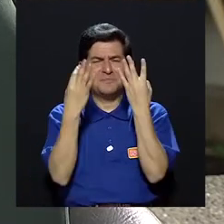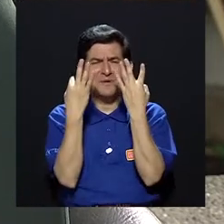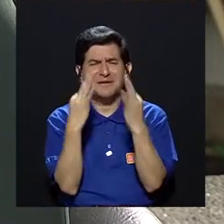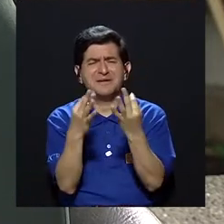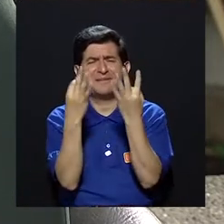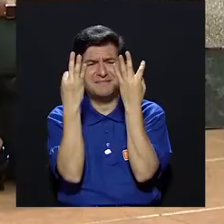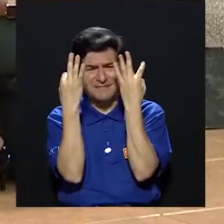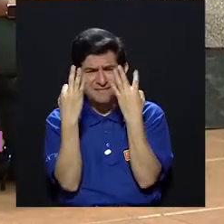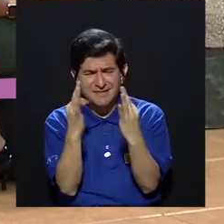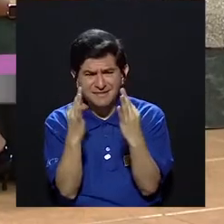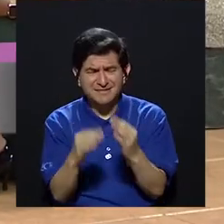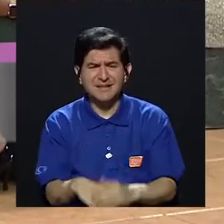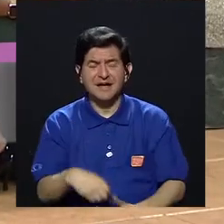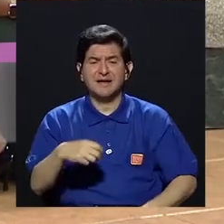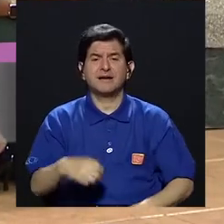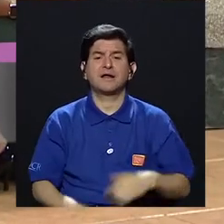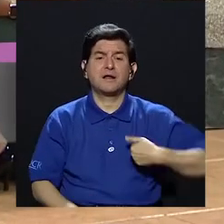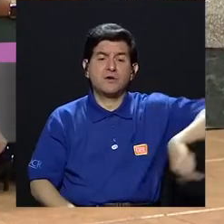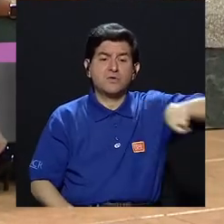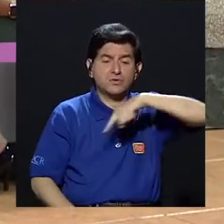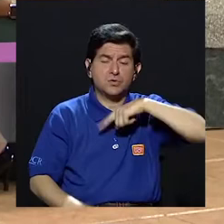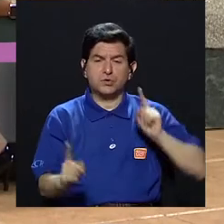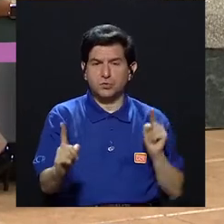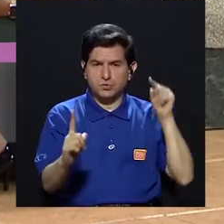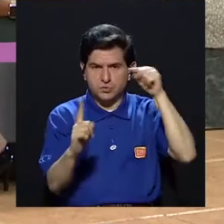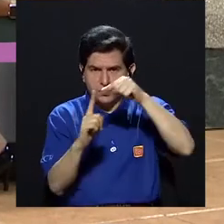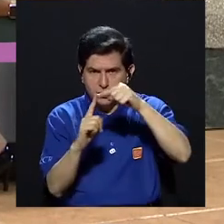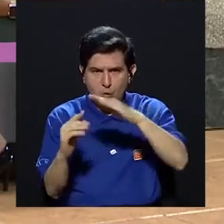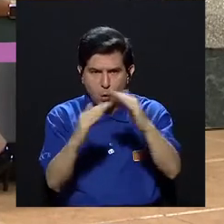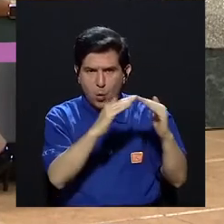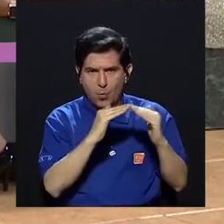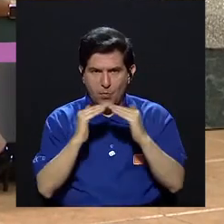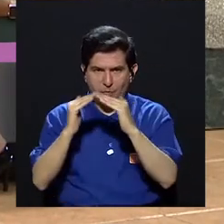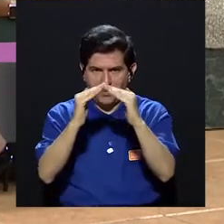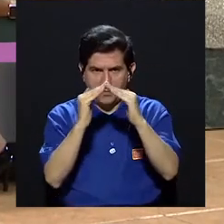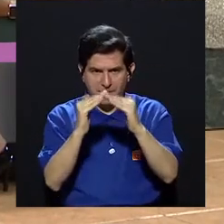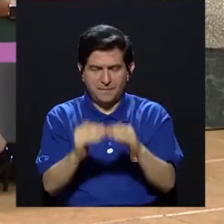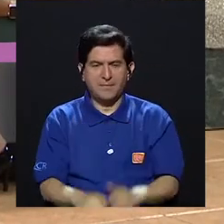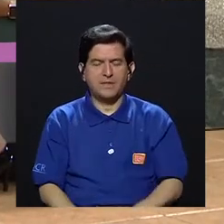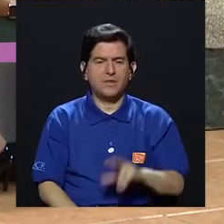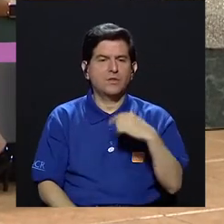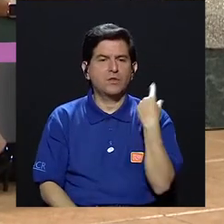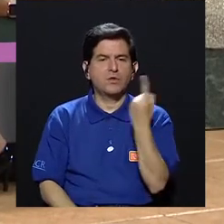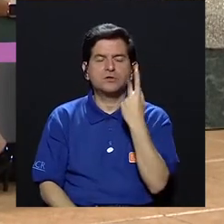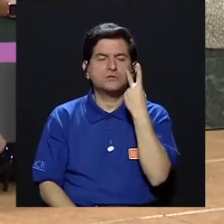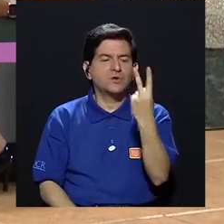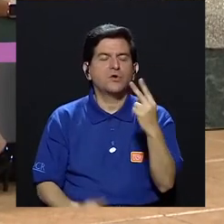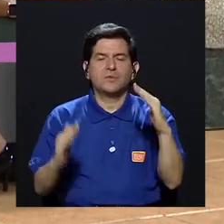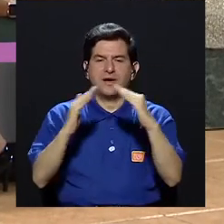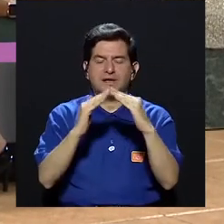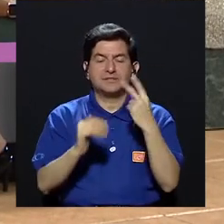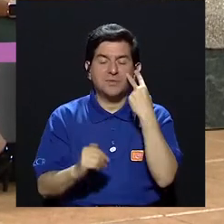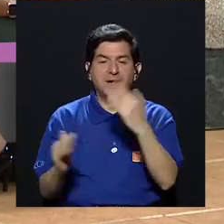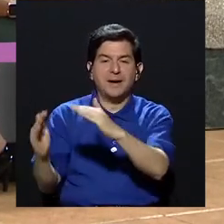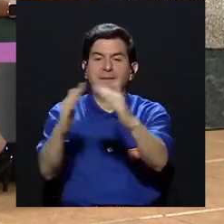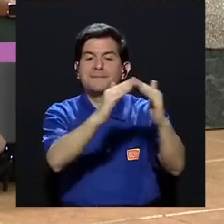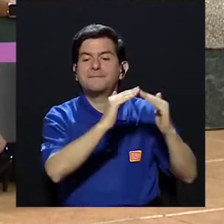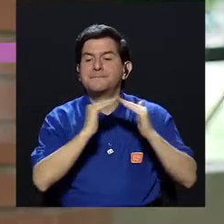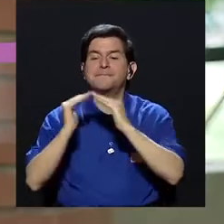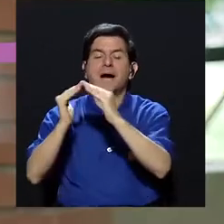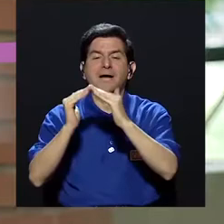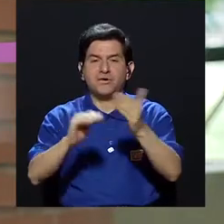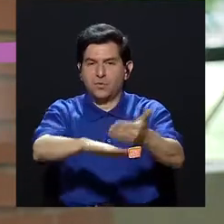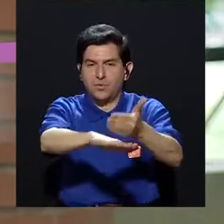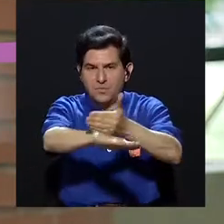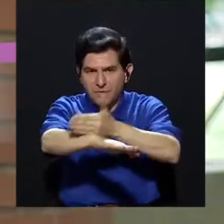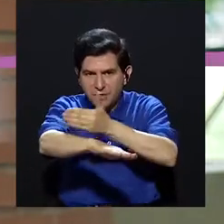buscamos el propósito nuestro es justamente que la comunidad vea más allá de la casa, que vea el barrio, que vea un barrio